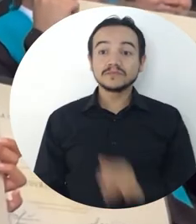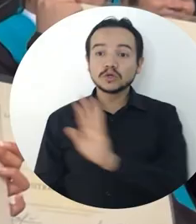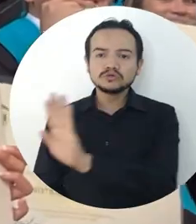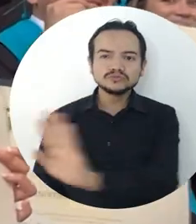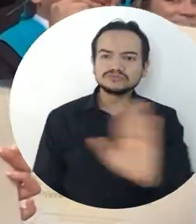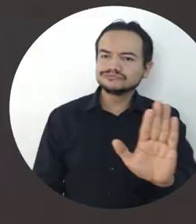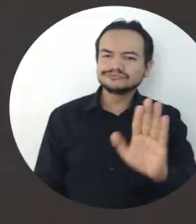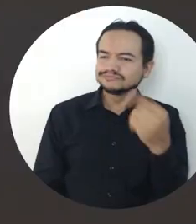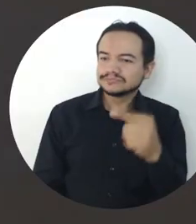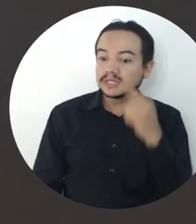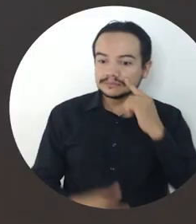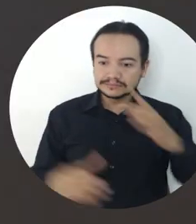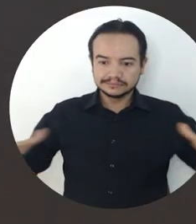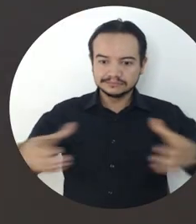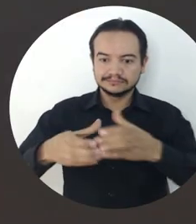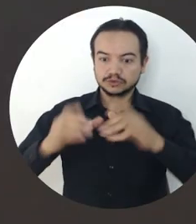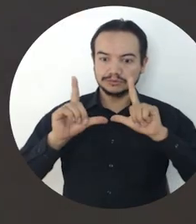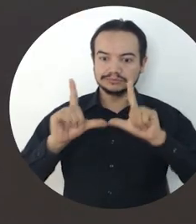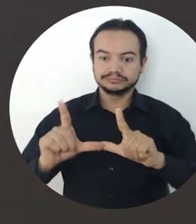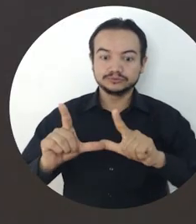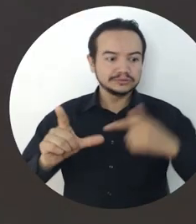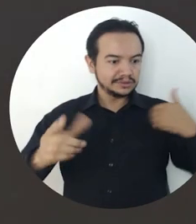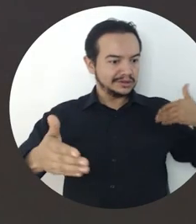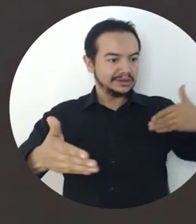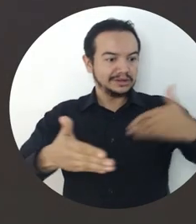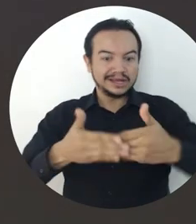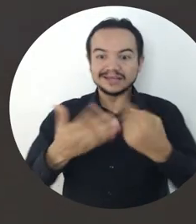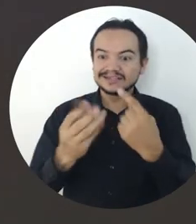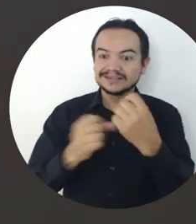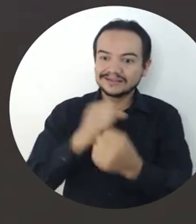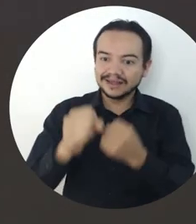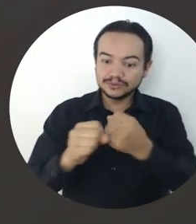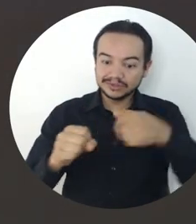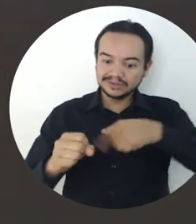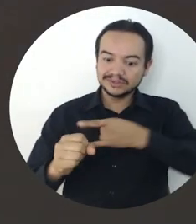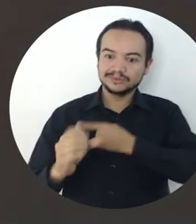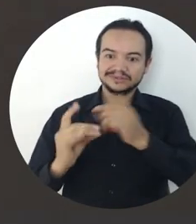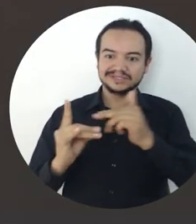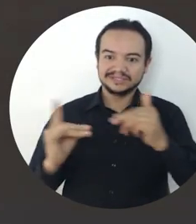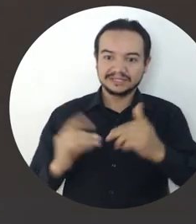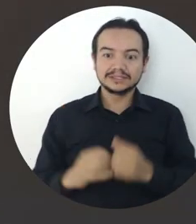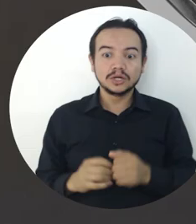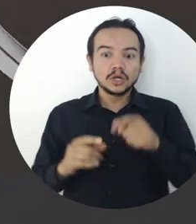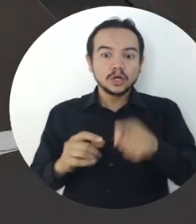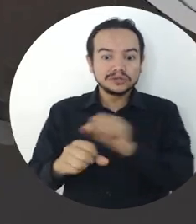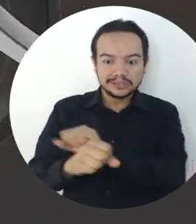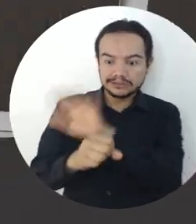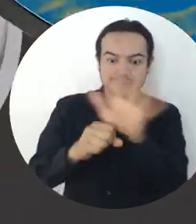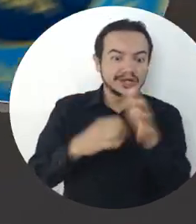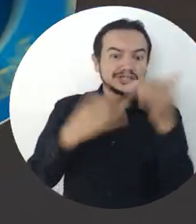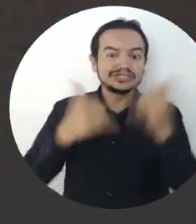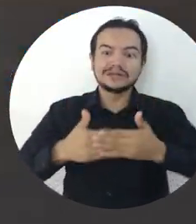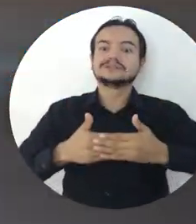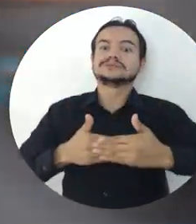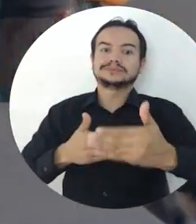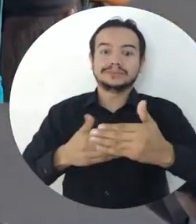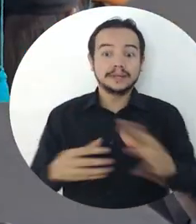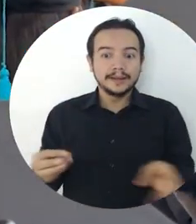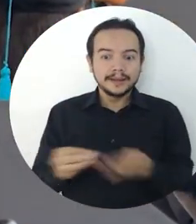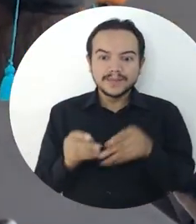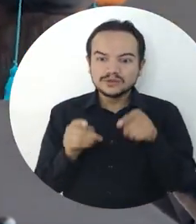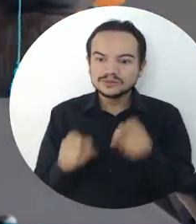ustedes son la generación de los 60 años de la universidad son la generación que volvió después de la pandemia